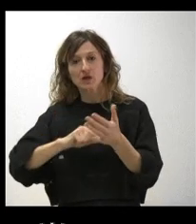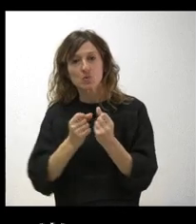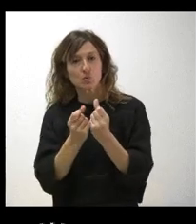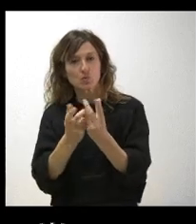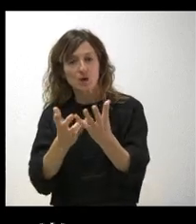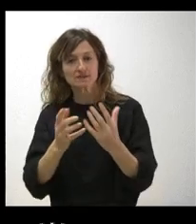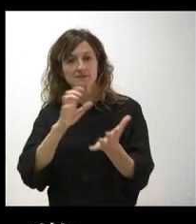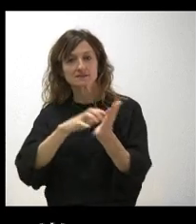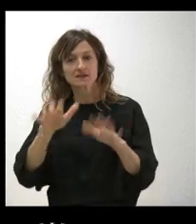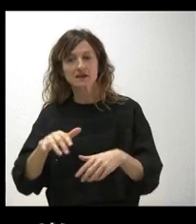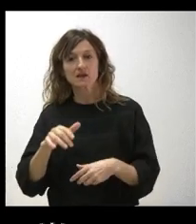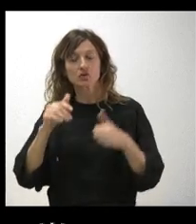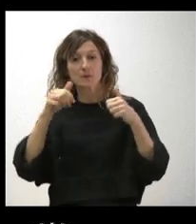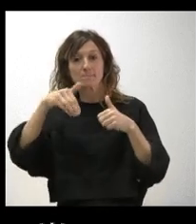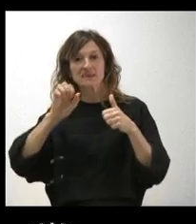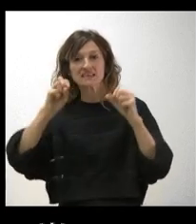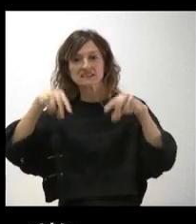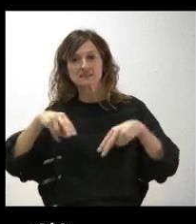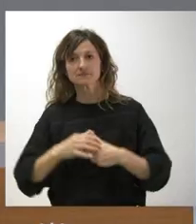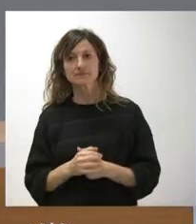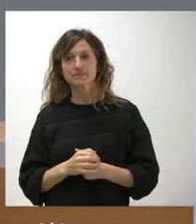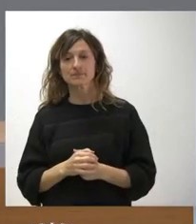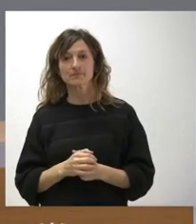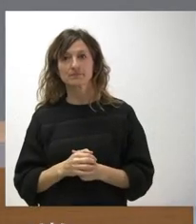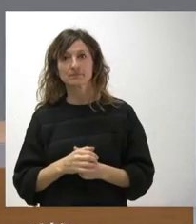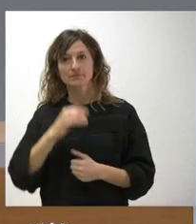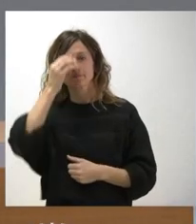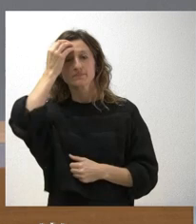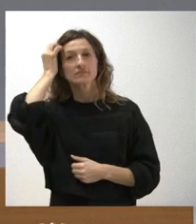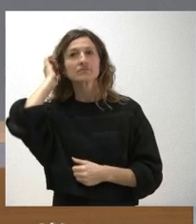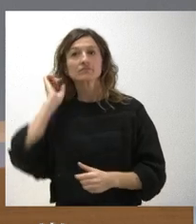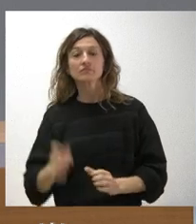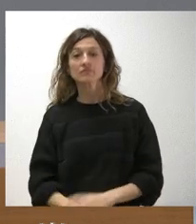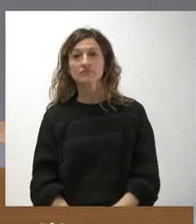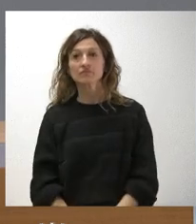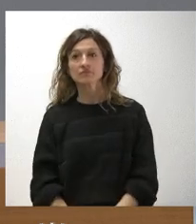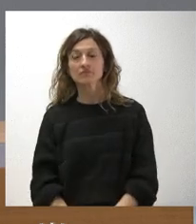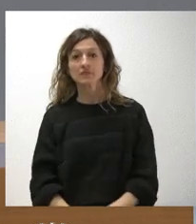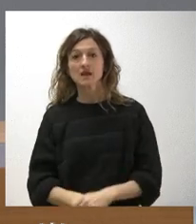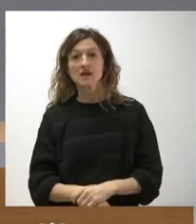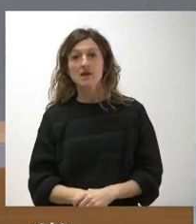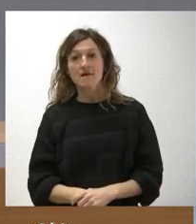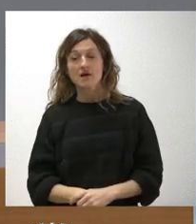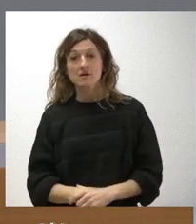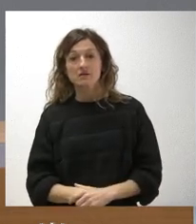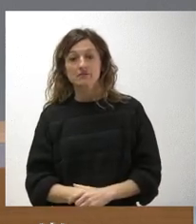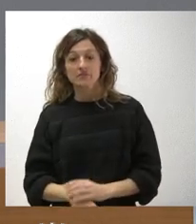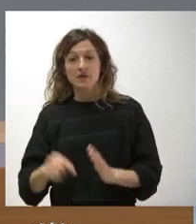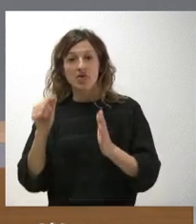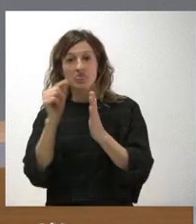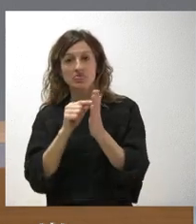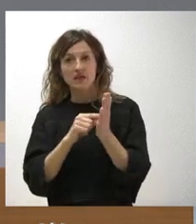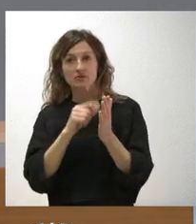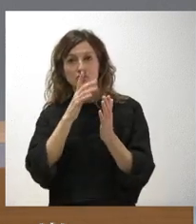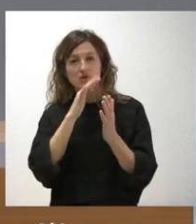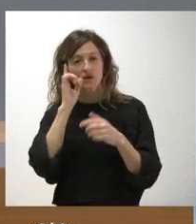en castill León sin tener el mir Pues no sé si tengo ahora los datos los podemos